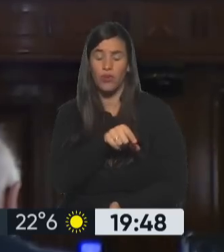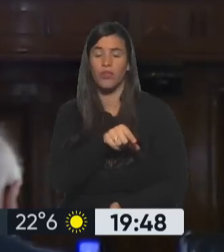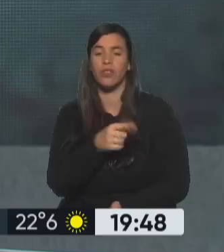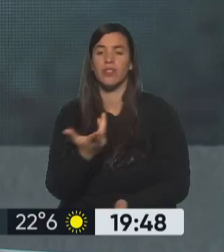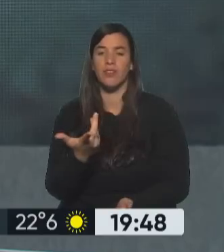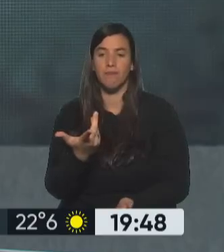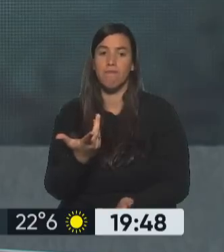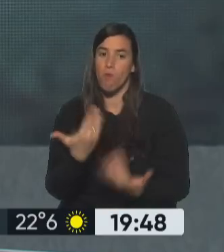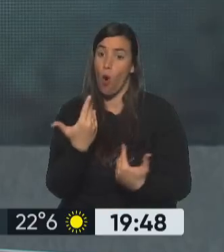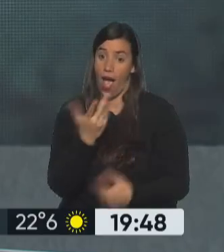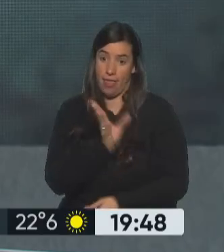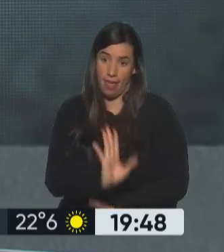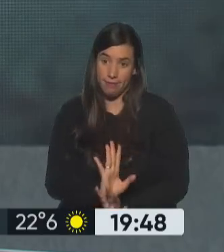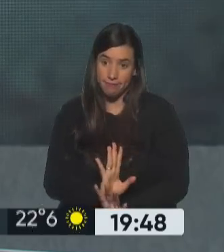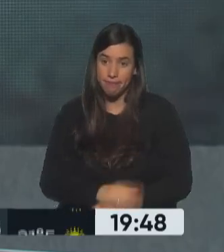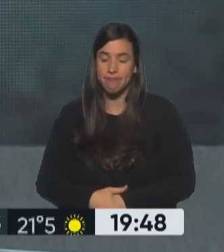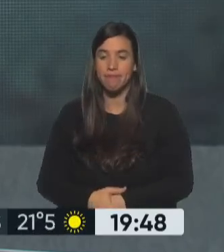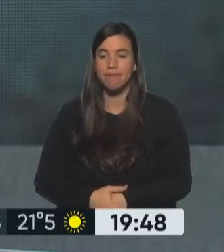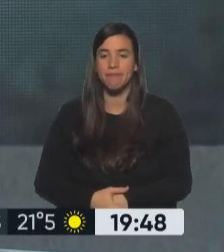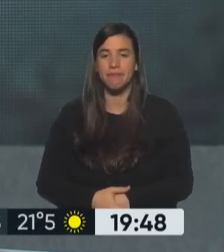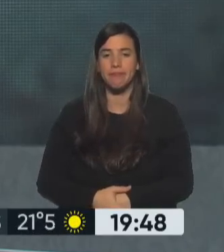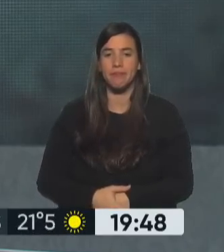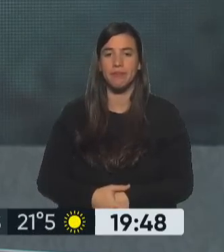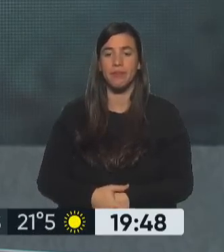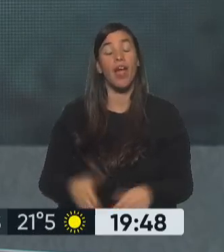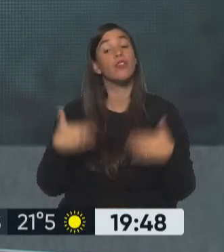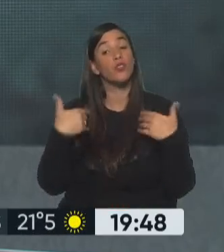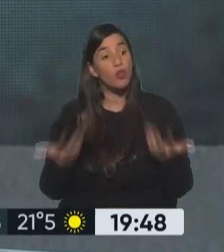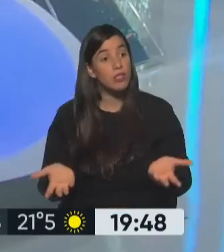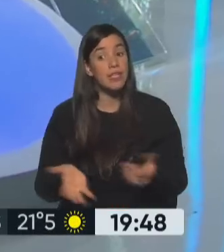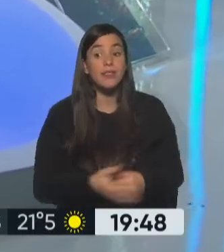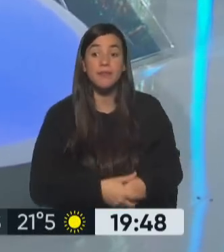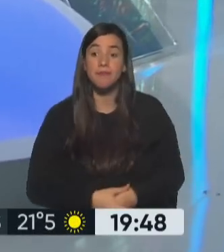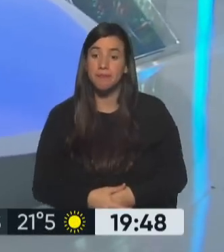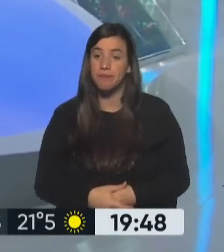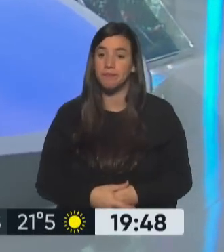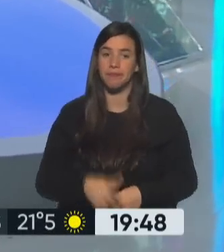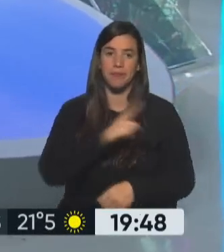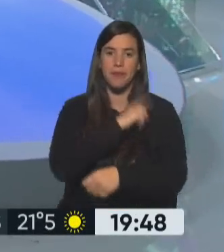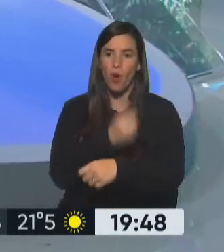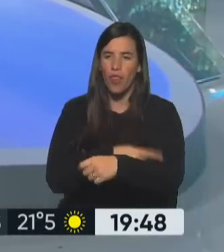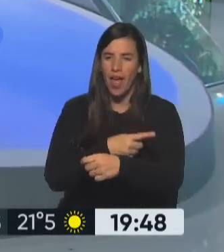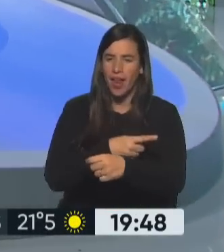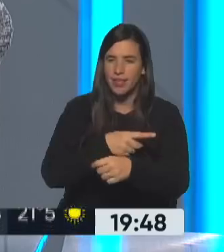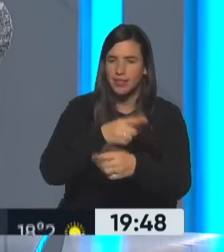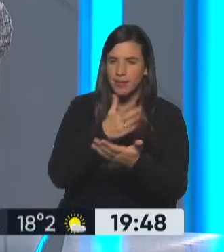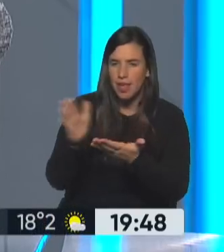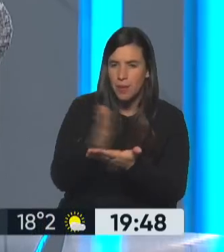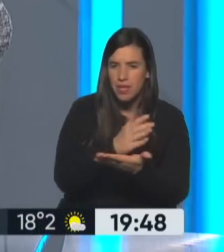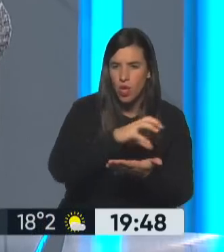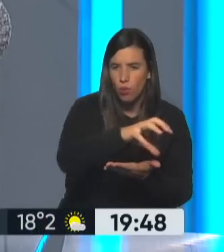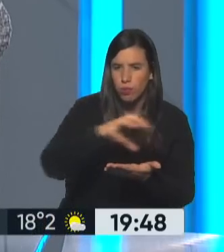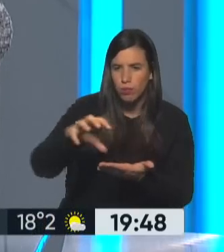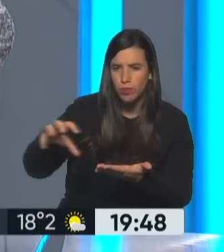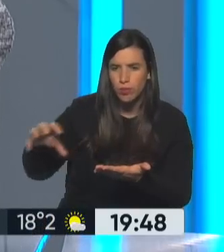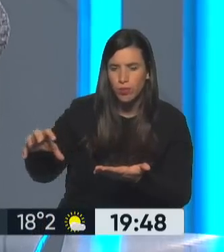momento. Bueno, ahí dice lo propio Moro, entonces. División de poderes fue lo último que dijo en el tape que